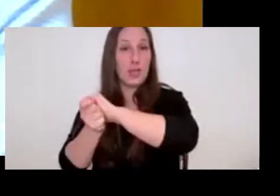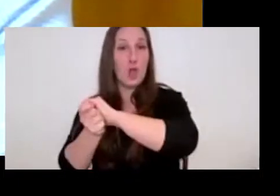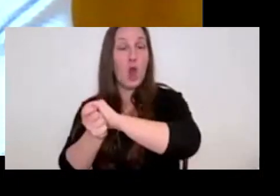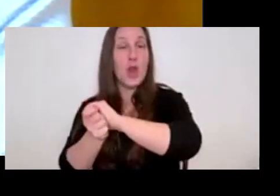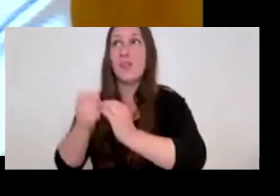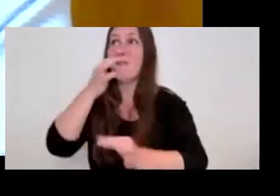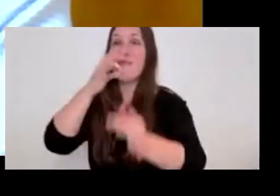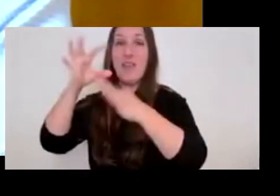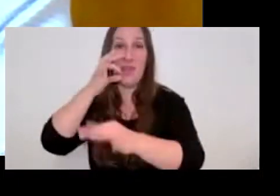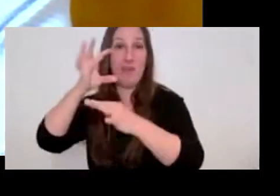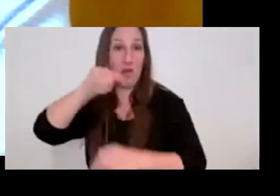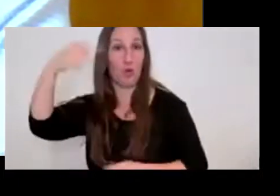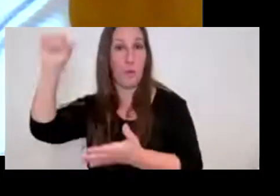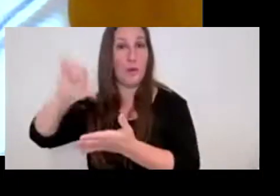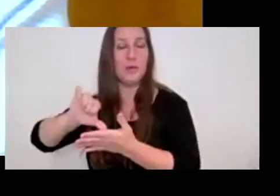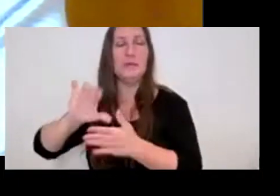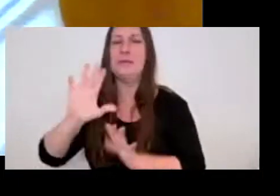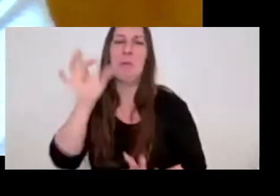un minutito que estoy,